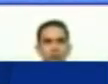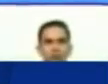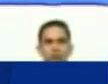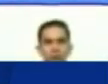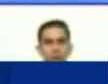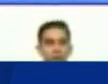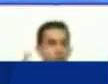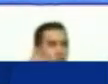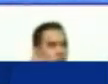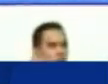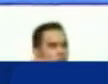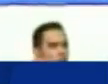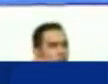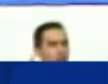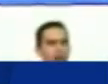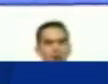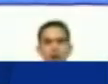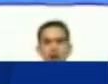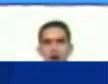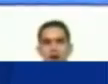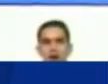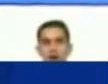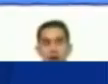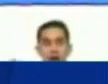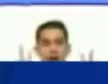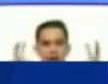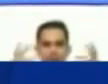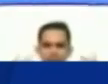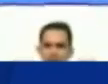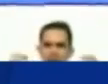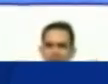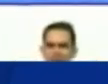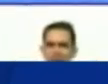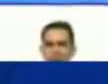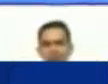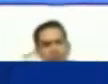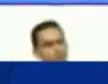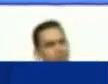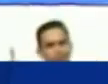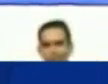telecomunicaciones, servicios de salud, entre otros.